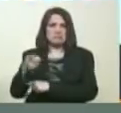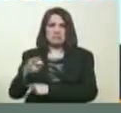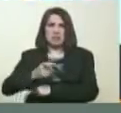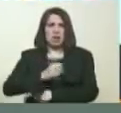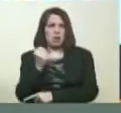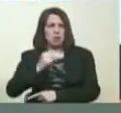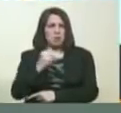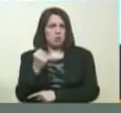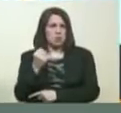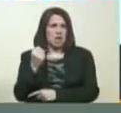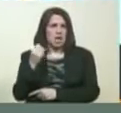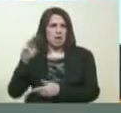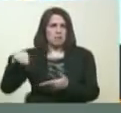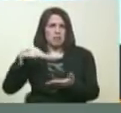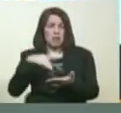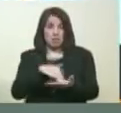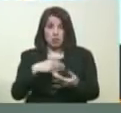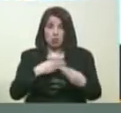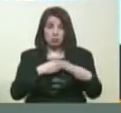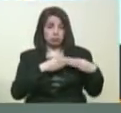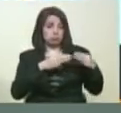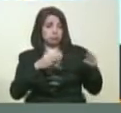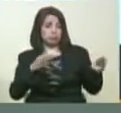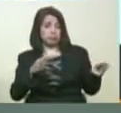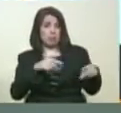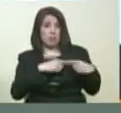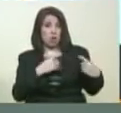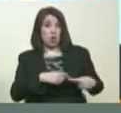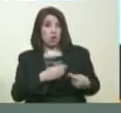empresarios del país, con mi corazón, abro mi corazón de obrero.